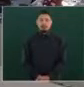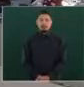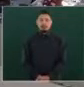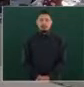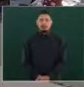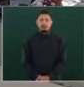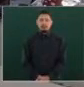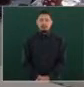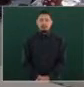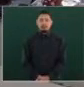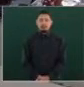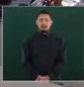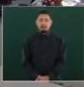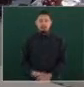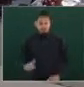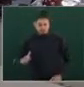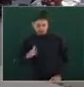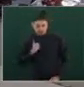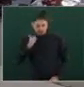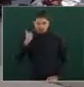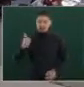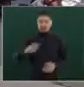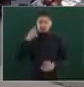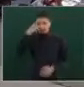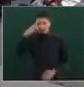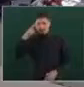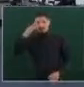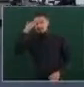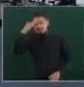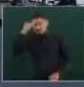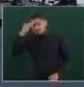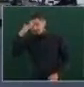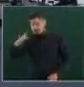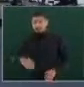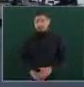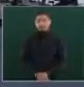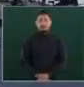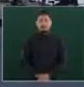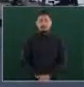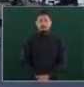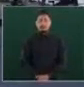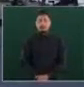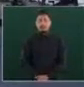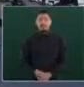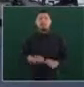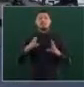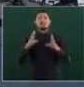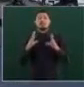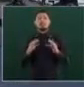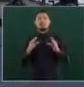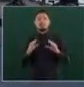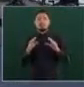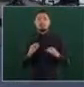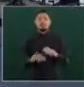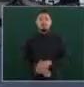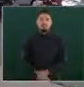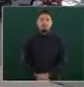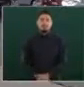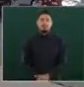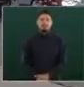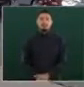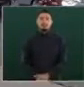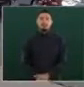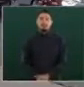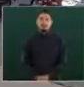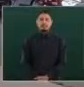las mujeres queremos y lo digo yo que soy hombre que trabaje como si fueran hombres y compitan en igualdad